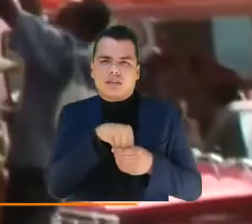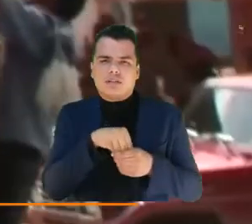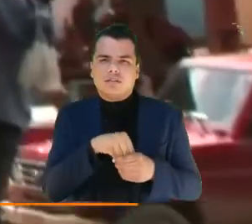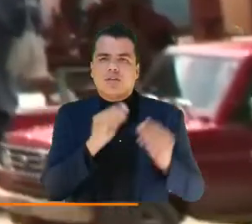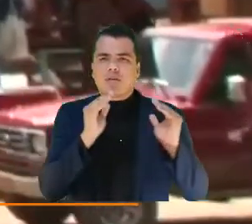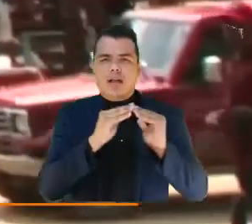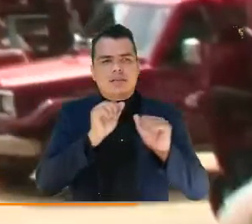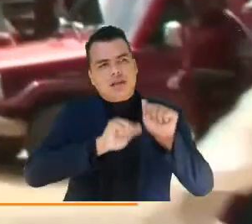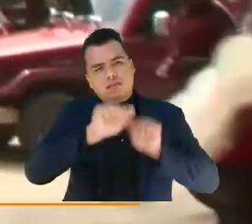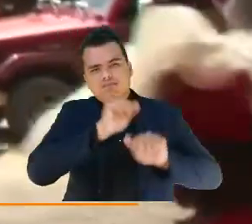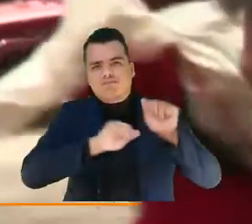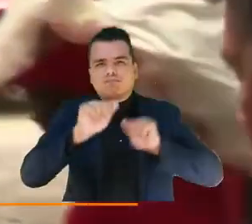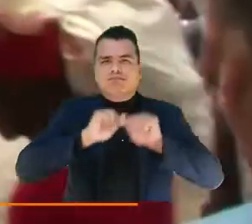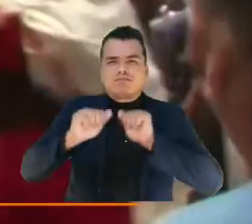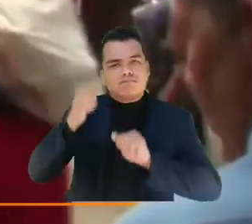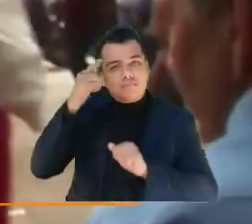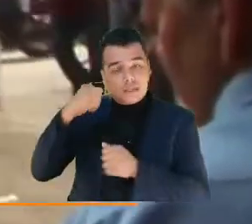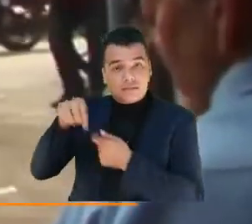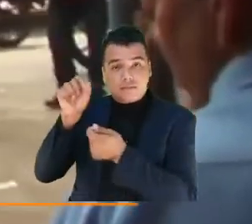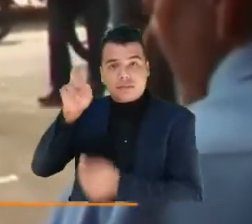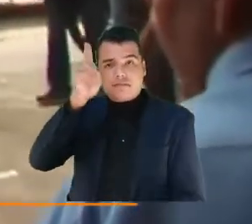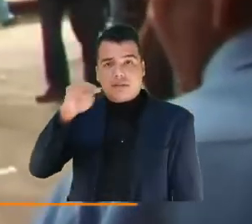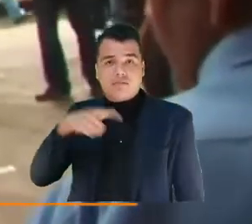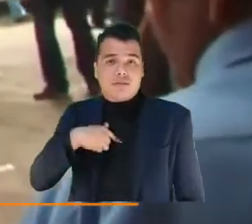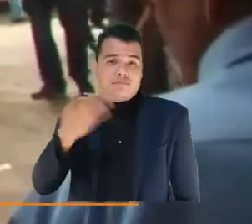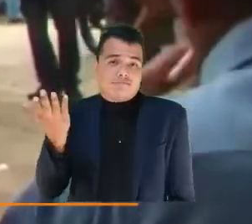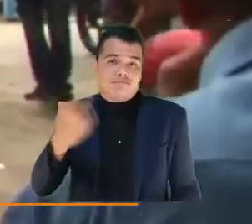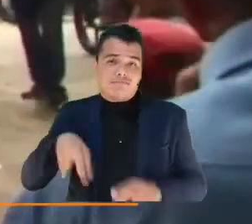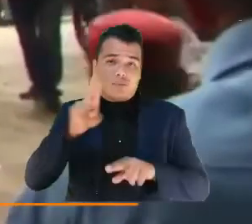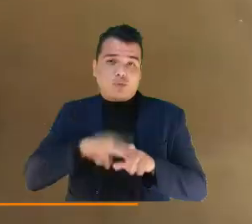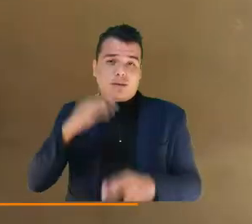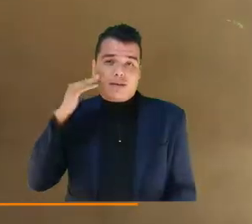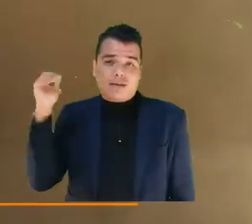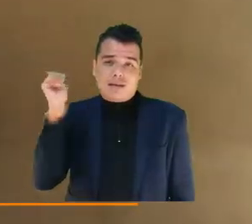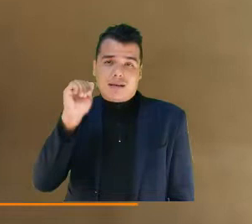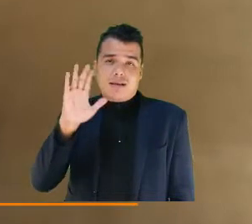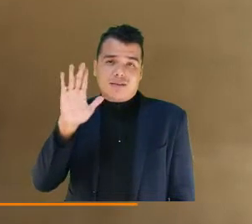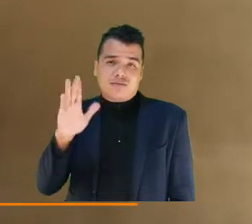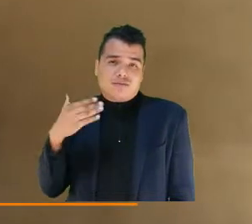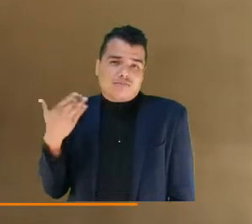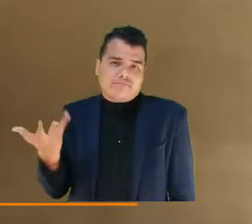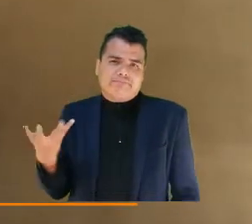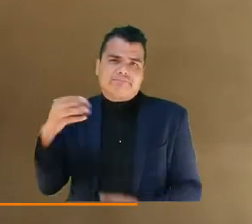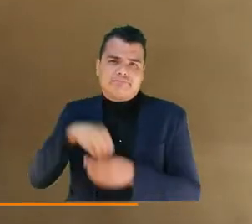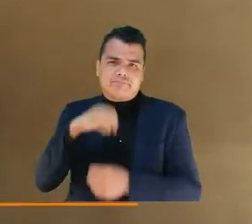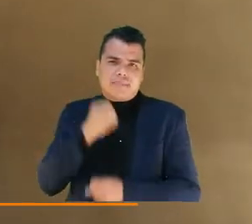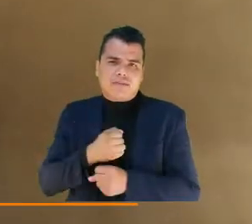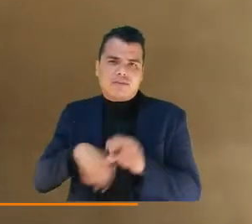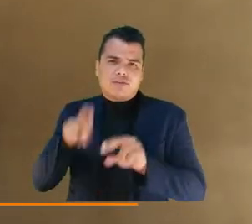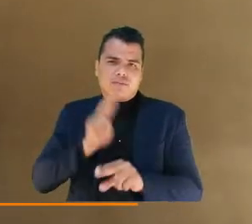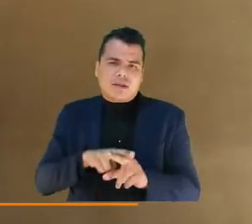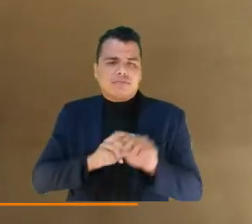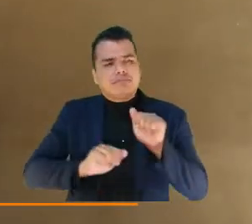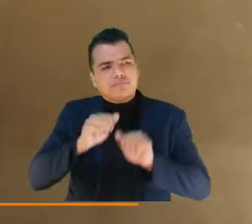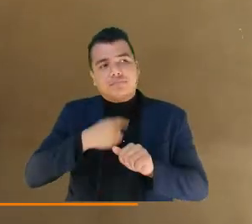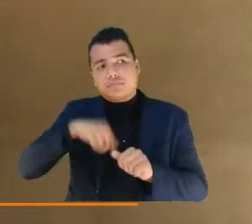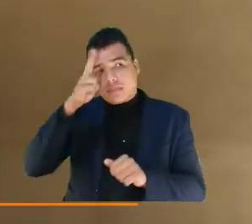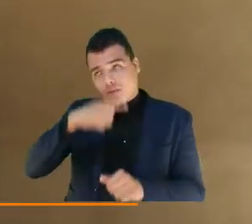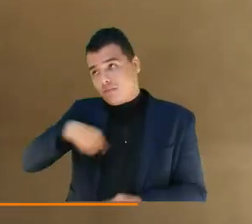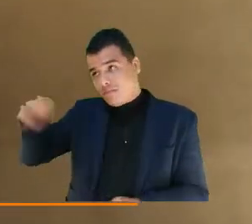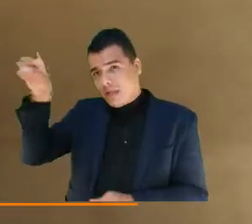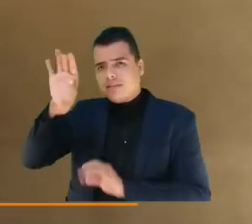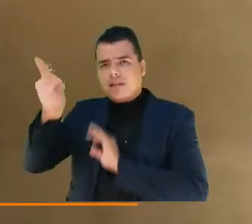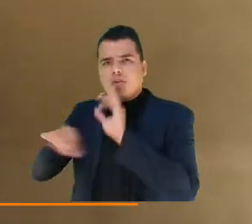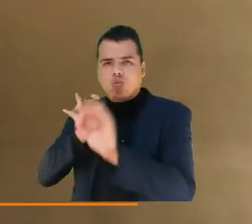de familia, que pues es el diario vivir de lo que viven muchas mujeres en casas de familia de este país. Uno deja de cuidar los hijos de